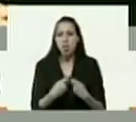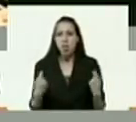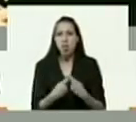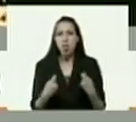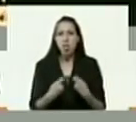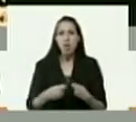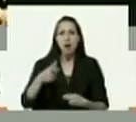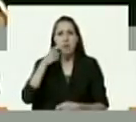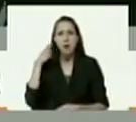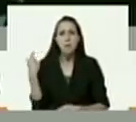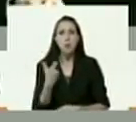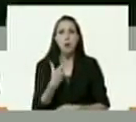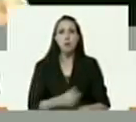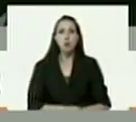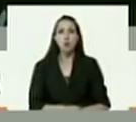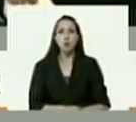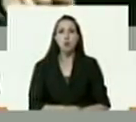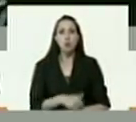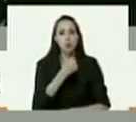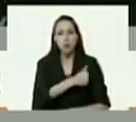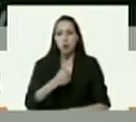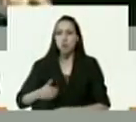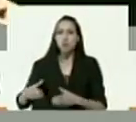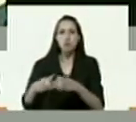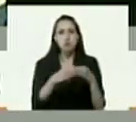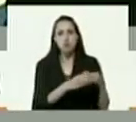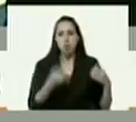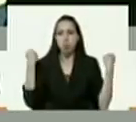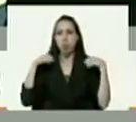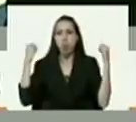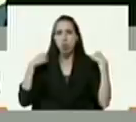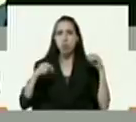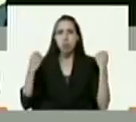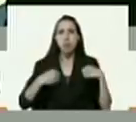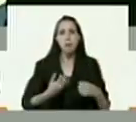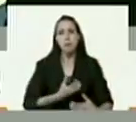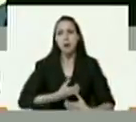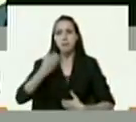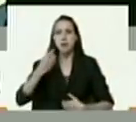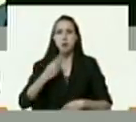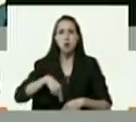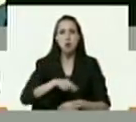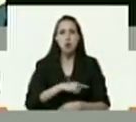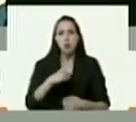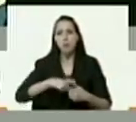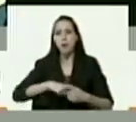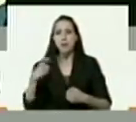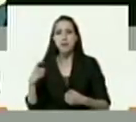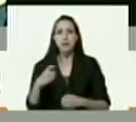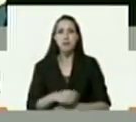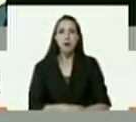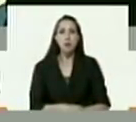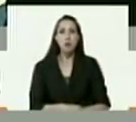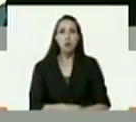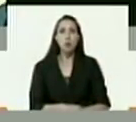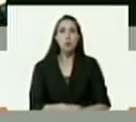conflicto con estos grupos que se están entrenando paramilitares. Nosotros hemos desactivado.